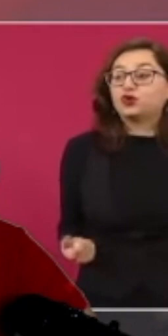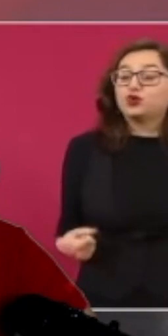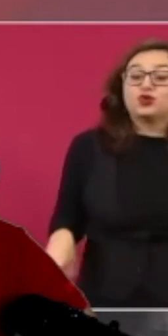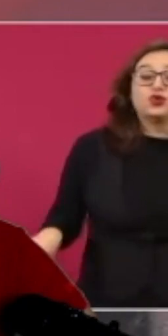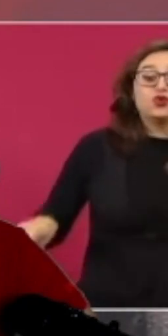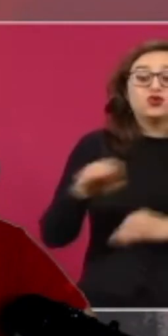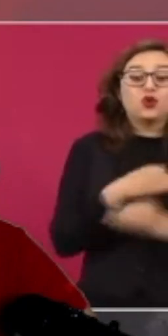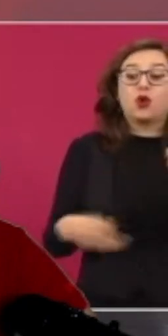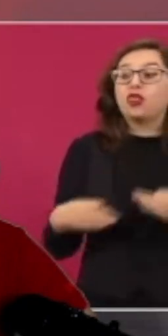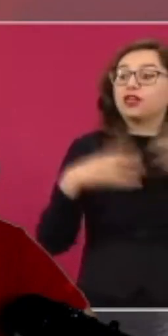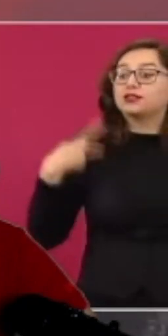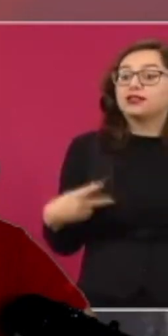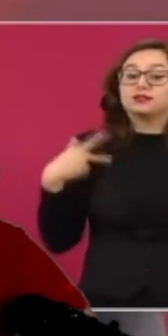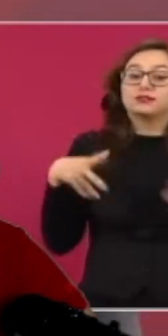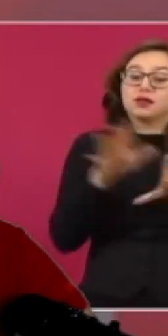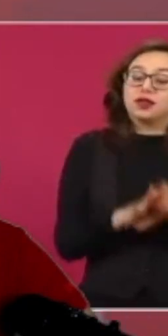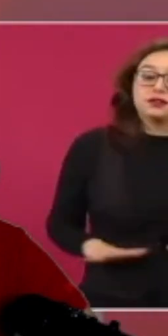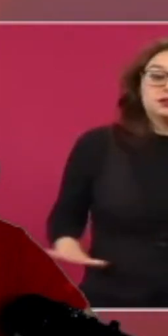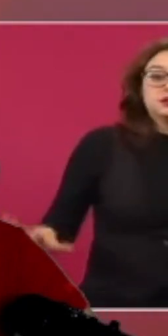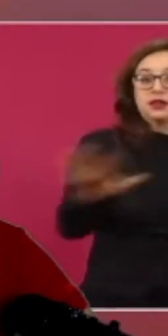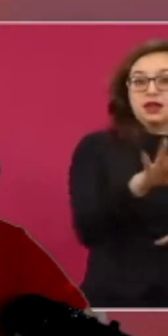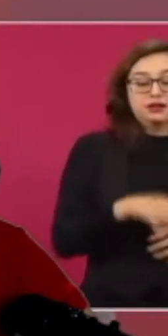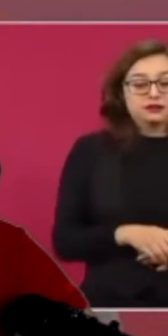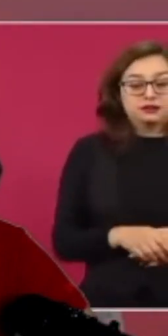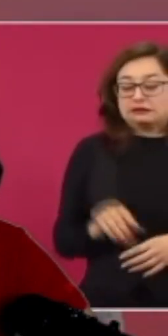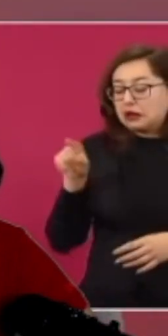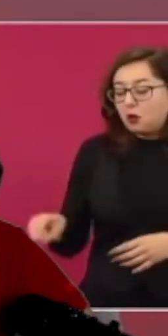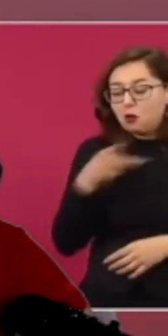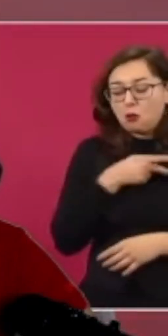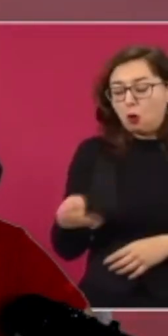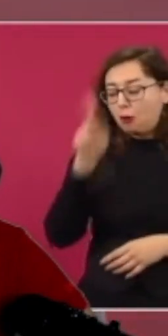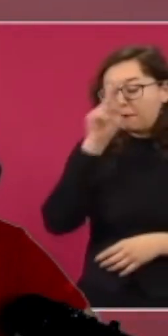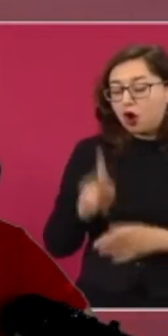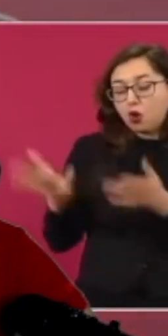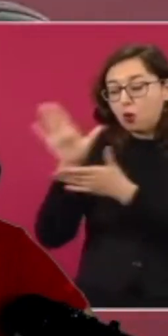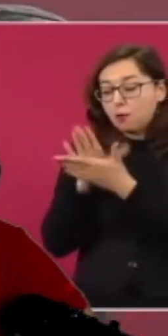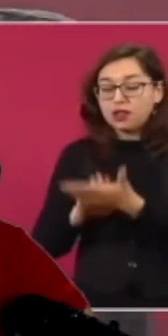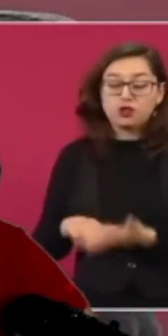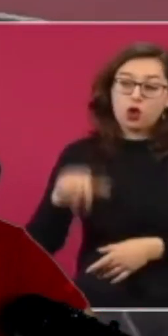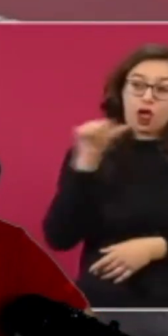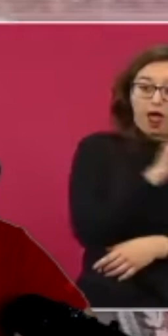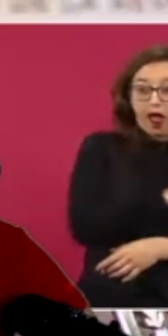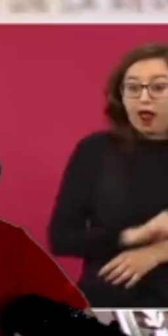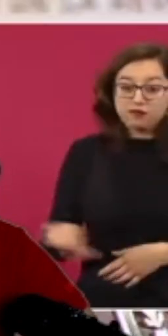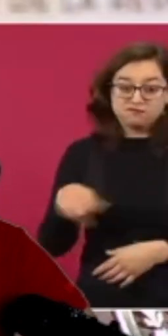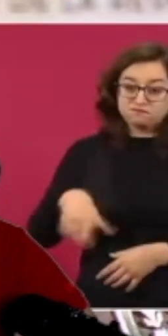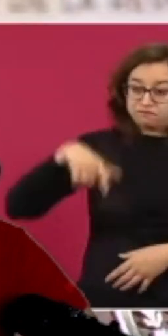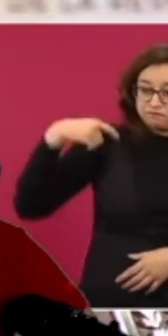todos, de la gente más humilde hasta del más